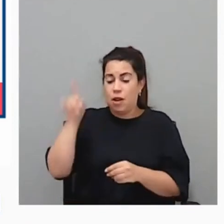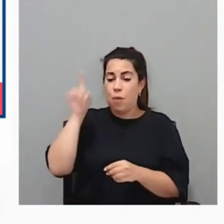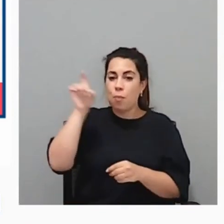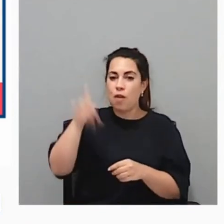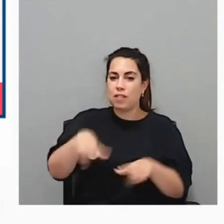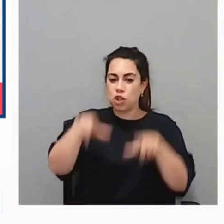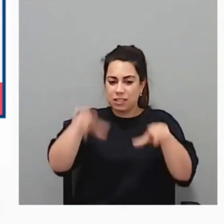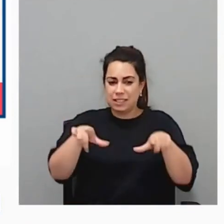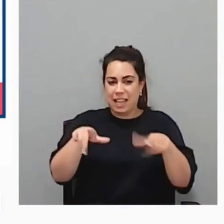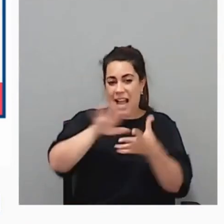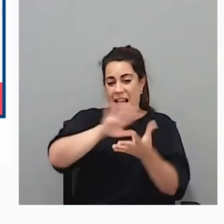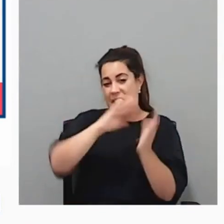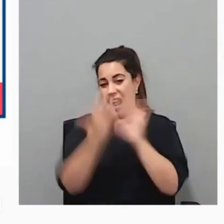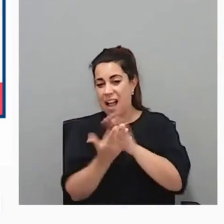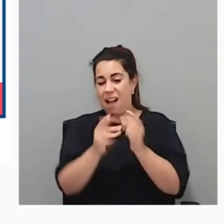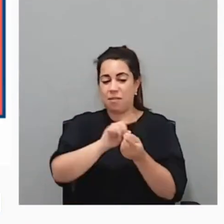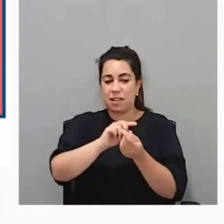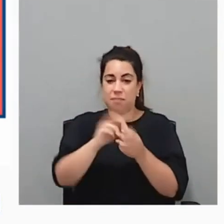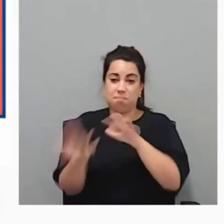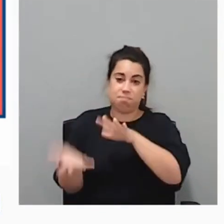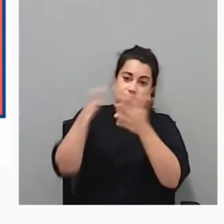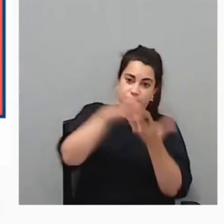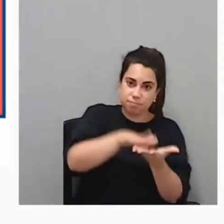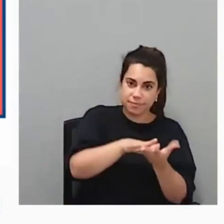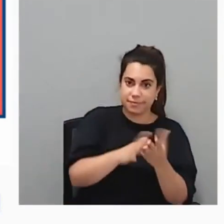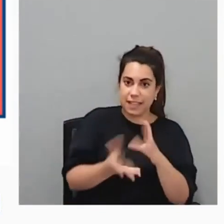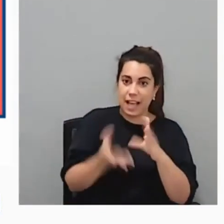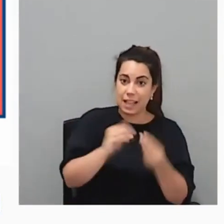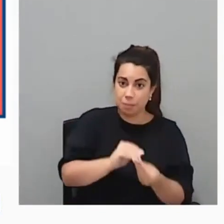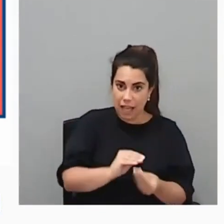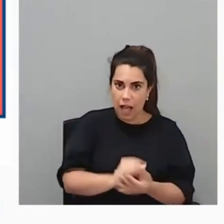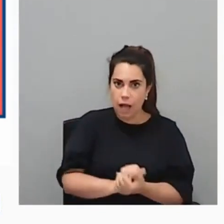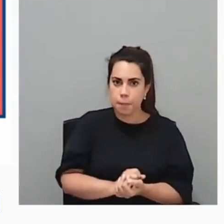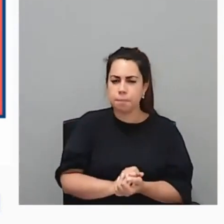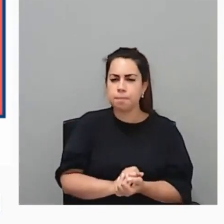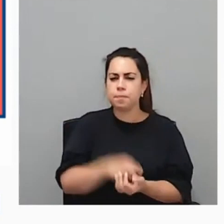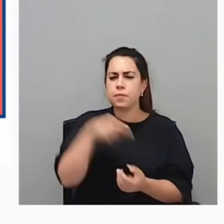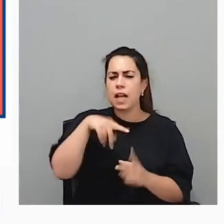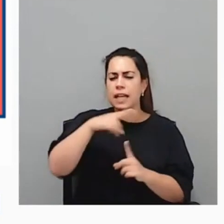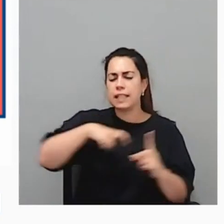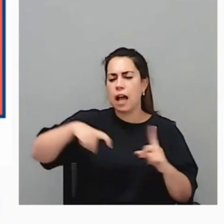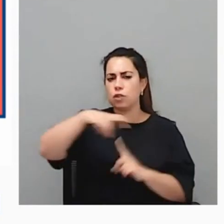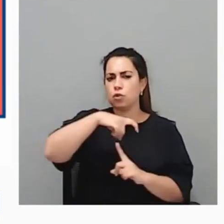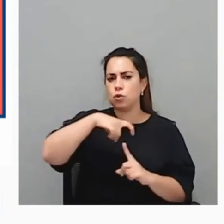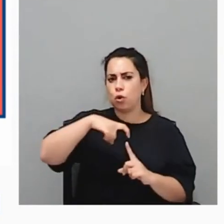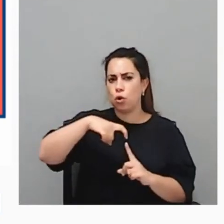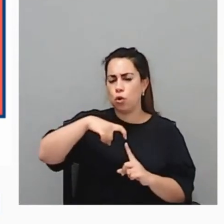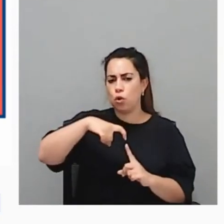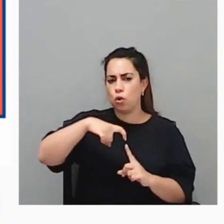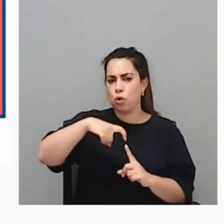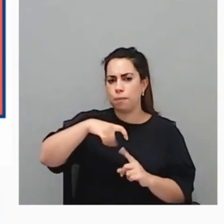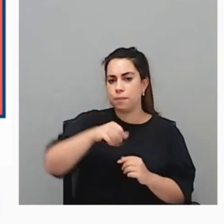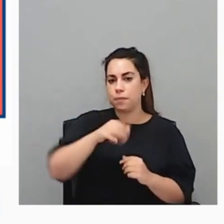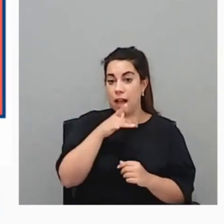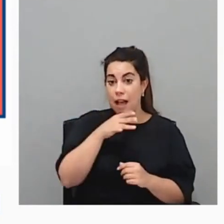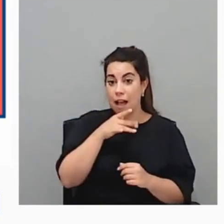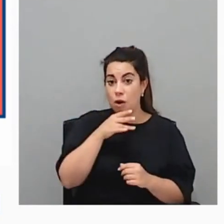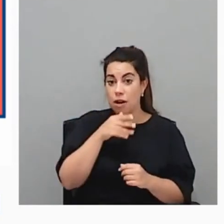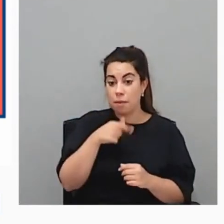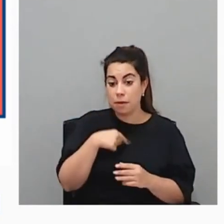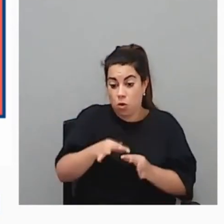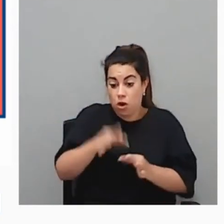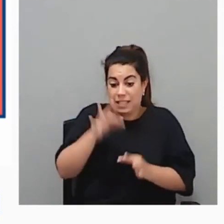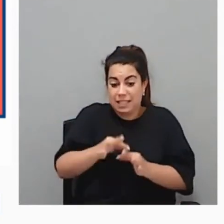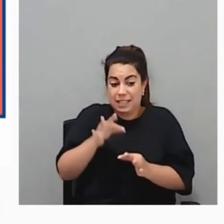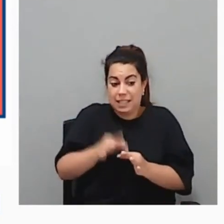educativo implementando estas herramientas. Y este año acabamos de abrir, ahora en septiembre, el plazo